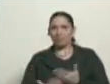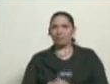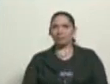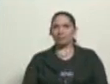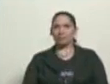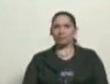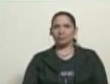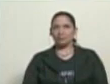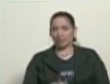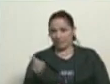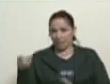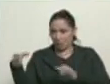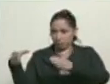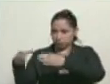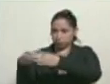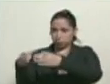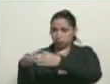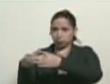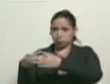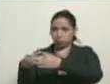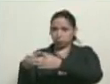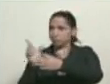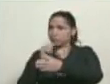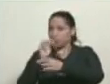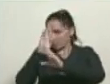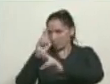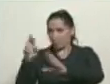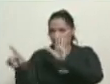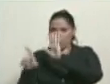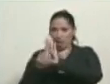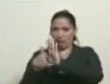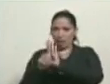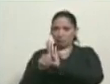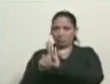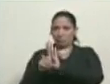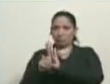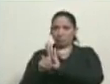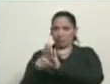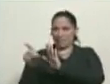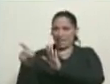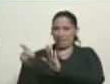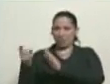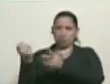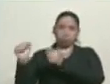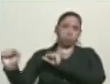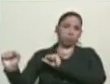Es un partido insurreccional o subversivo,